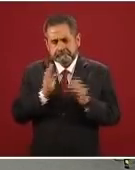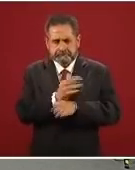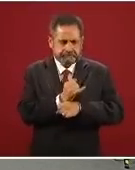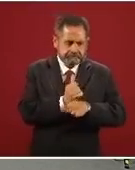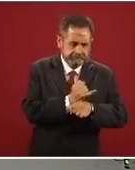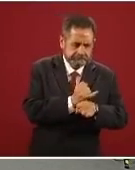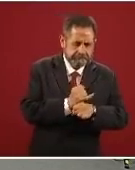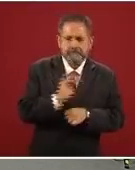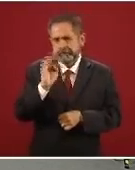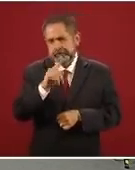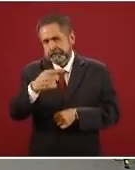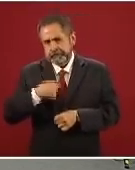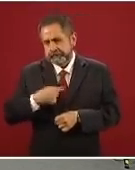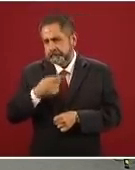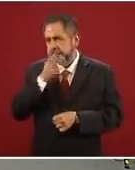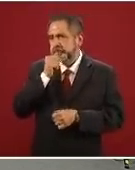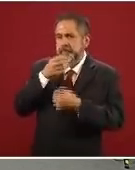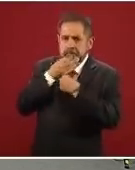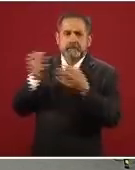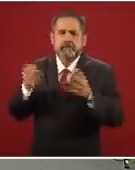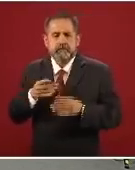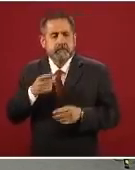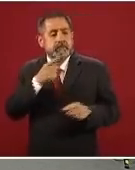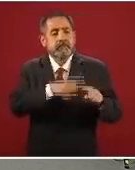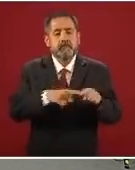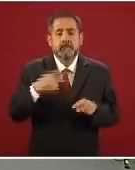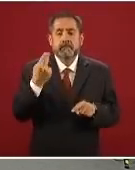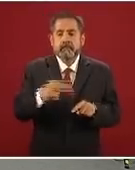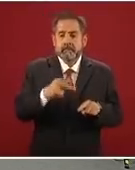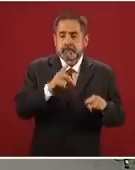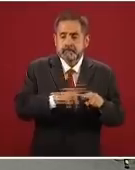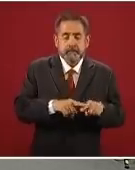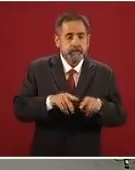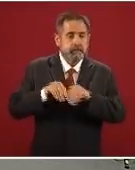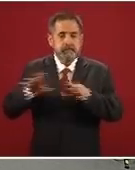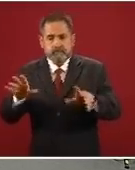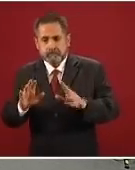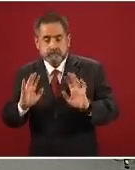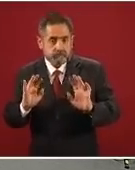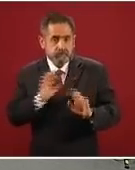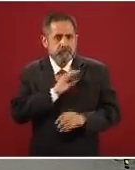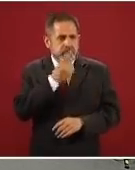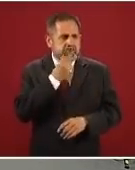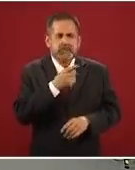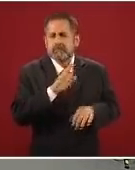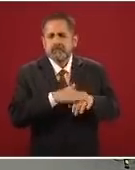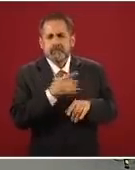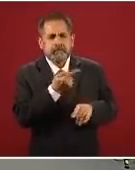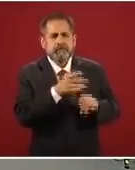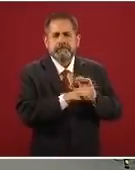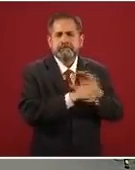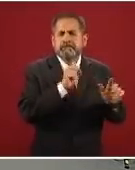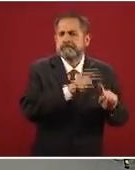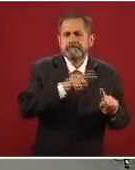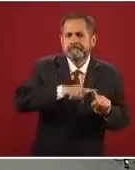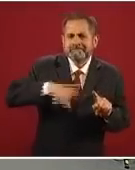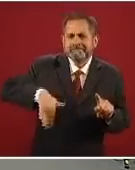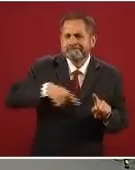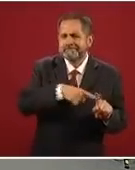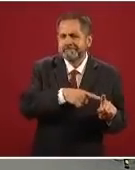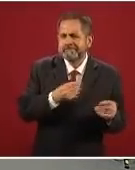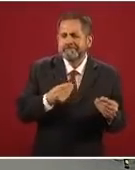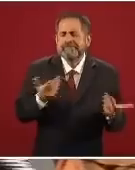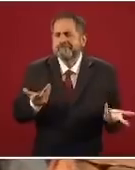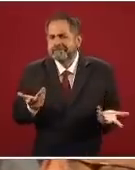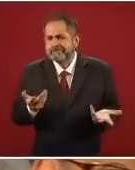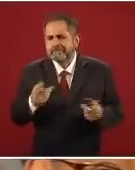no es posible que nos diga qué caso fue, o si lo puede decir mejor, pero si no es así, preguntarle si el